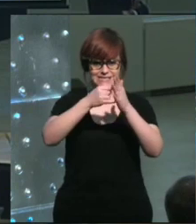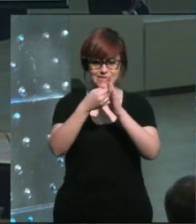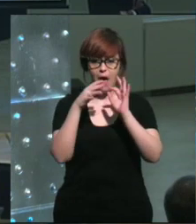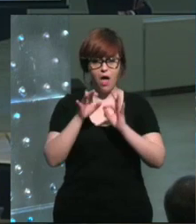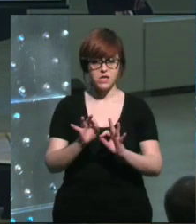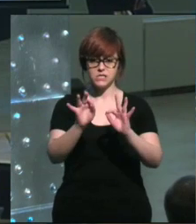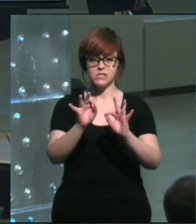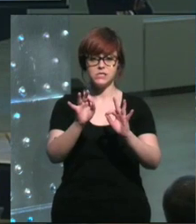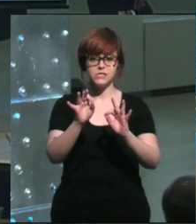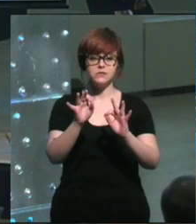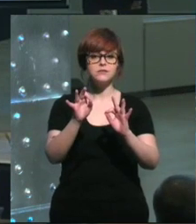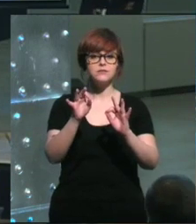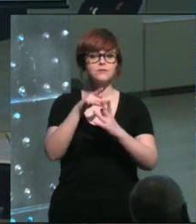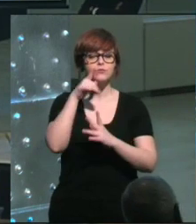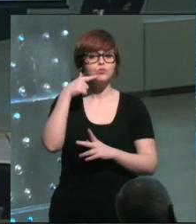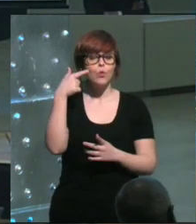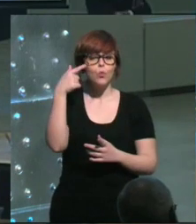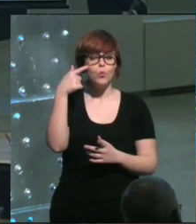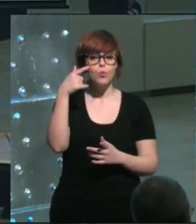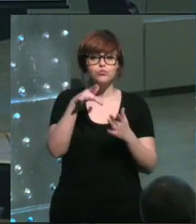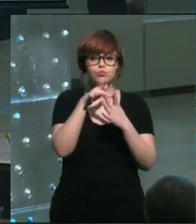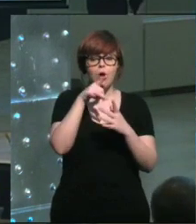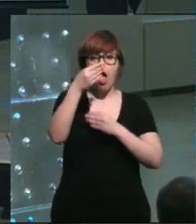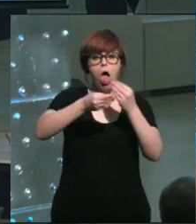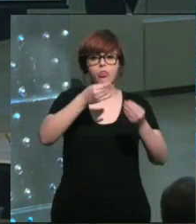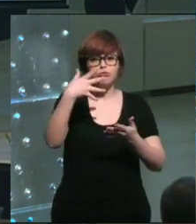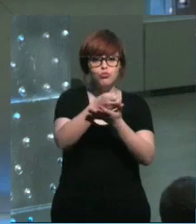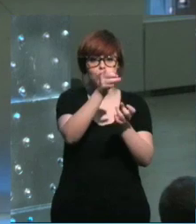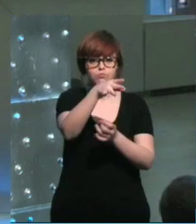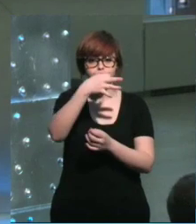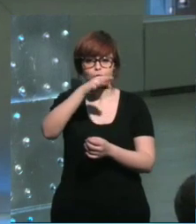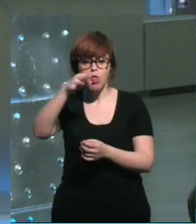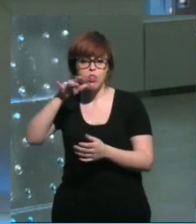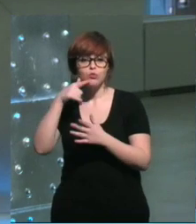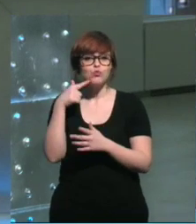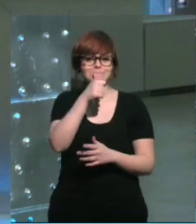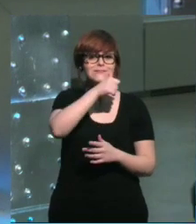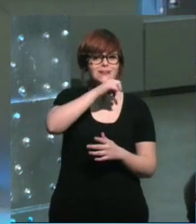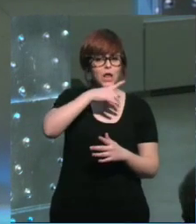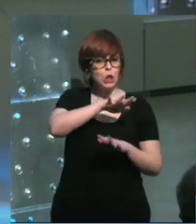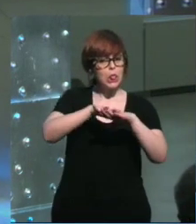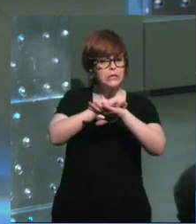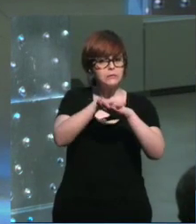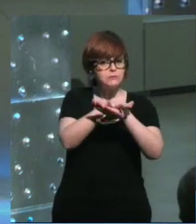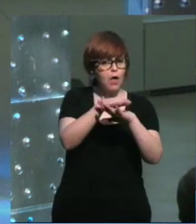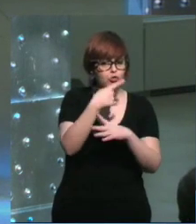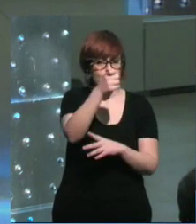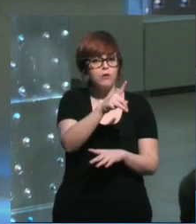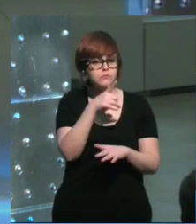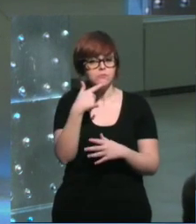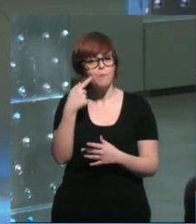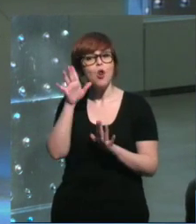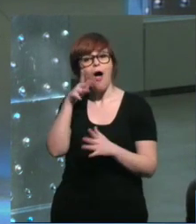es, y esto lo puede hacer quien sea. Esto no es un secreto de Estado. Los republicanos lo saben hoy en día y van a hacer todo lo